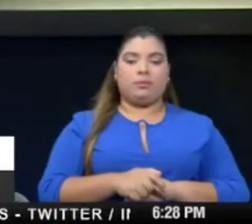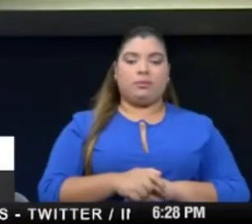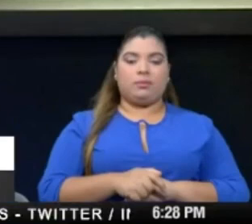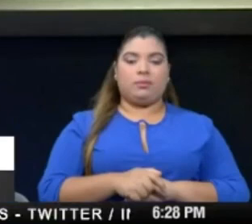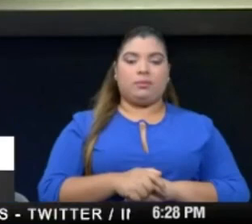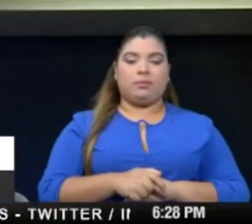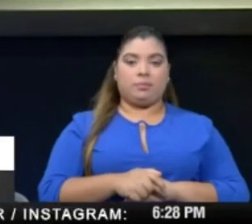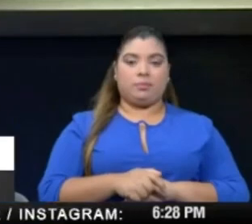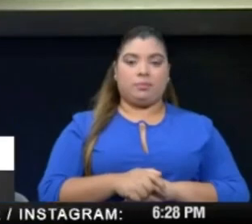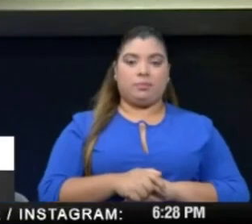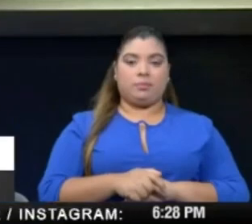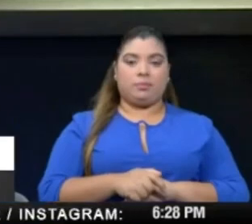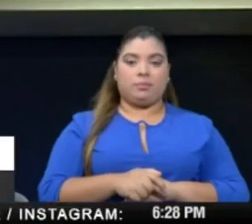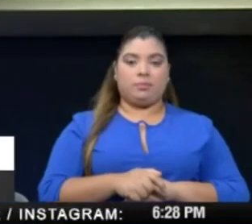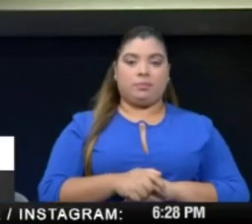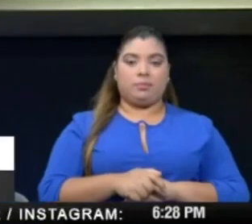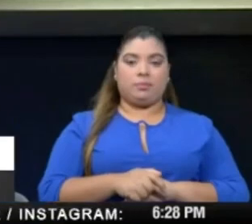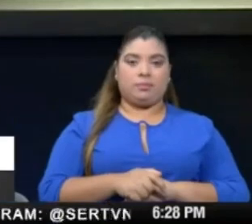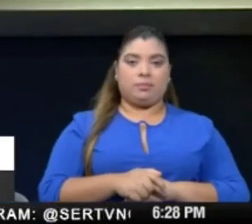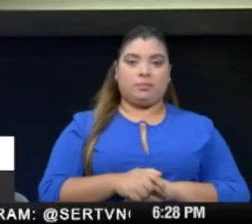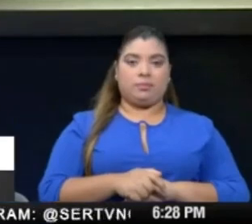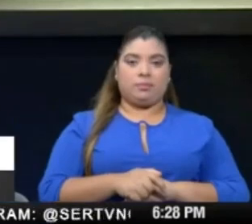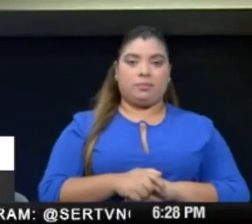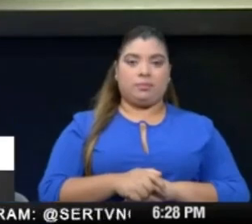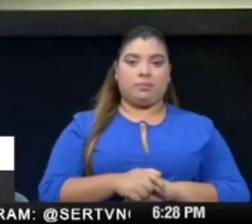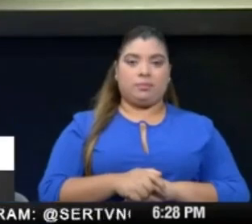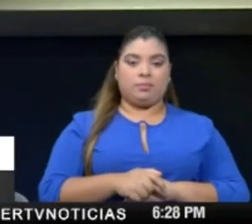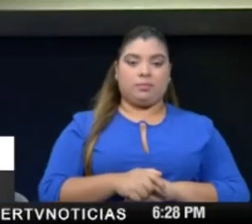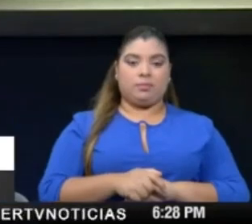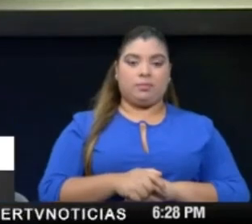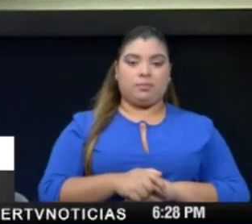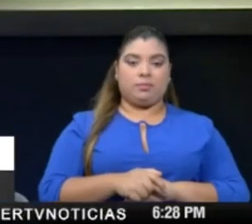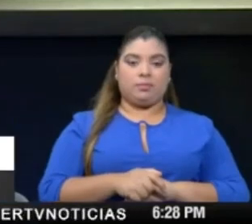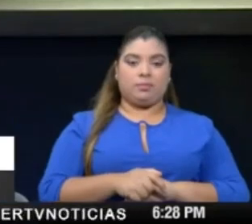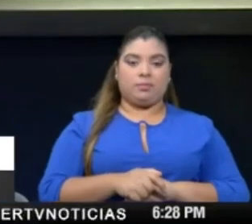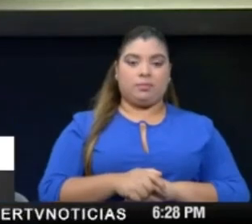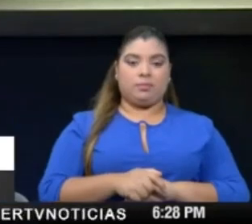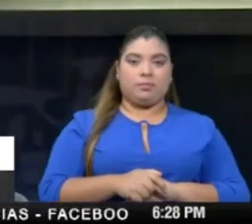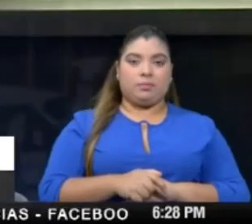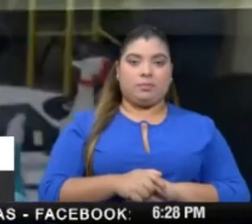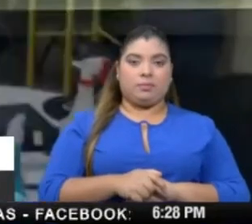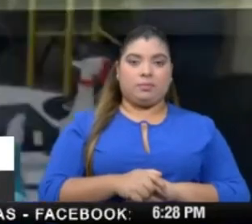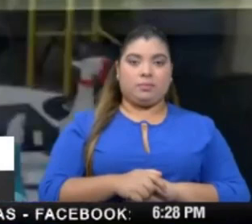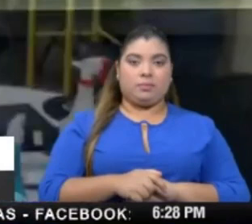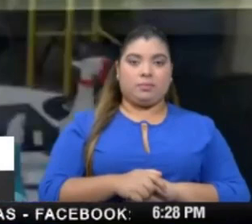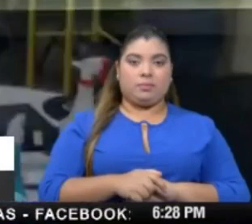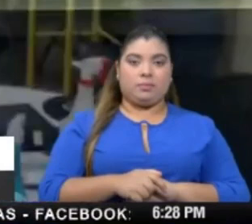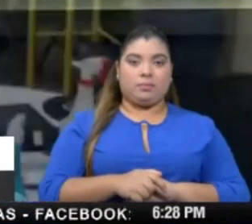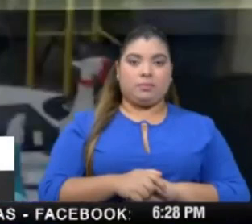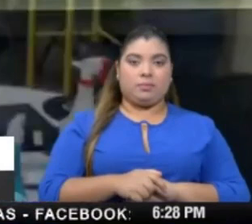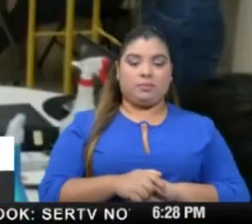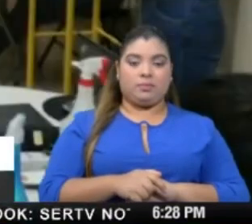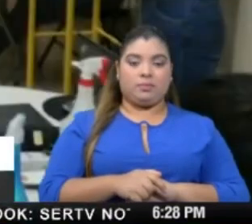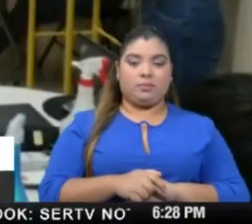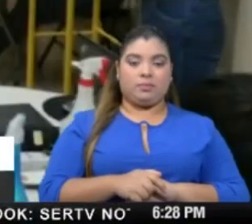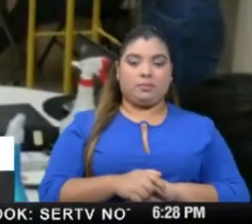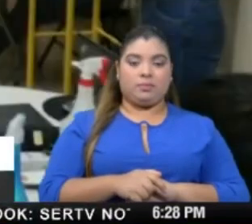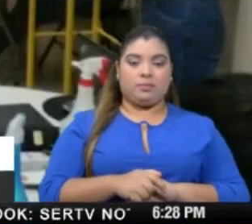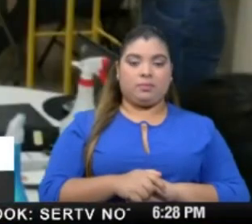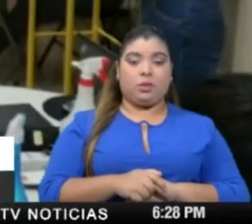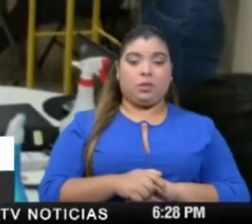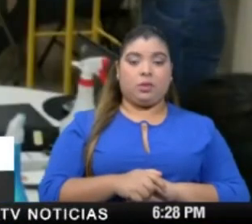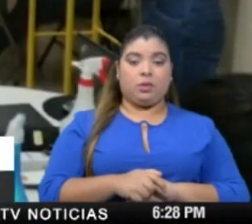hidroxicloroquina. Se sigue fortaleciendo los centros de operaciones para el control y trazabilidad